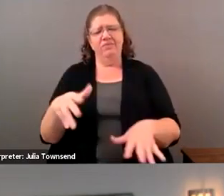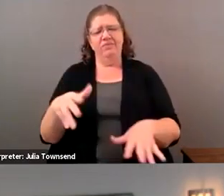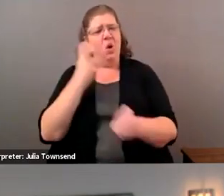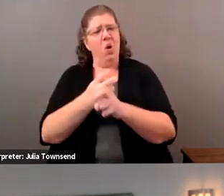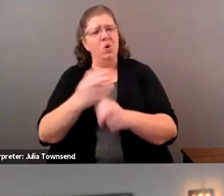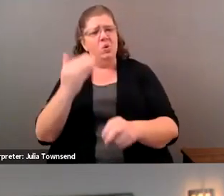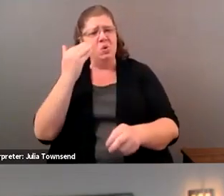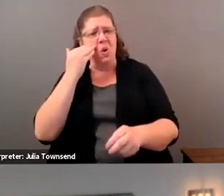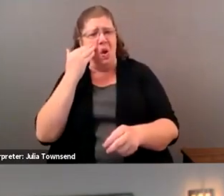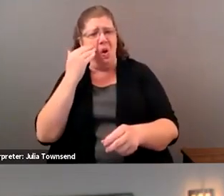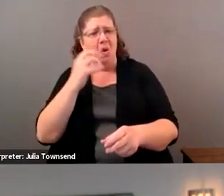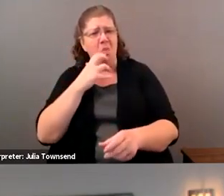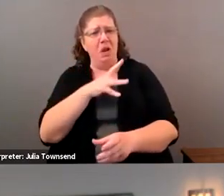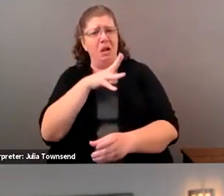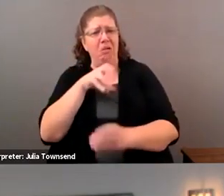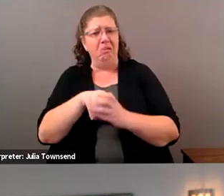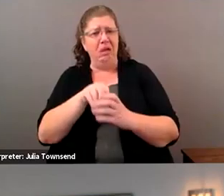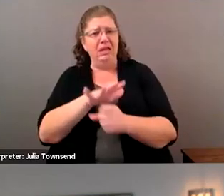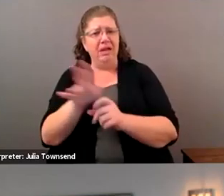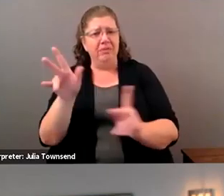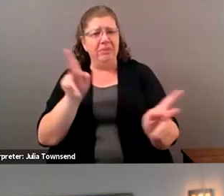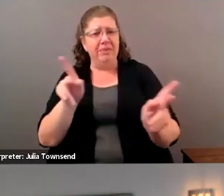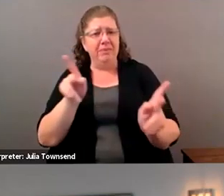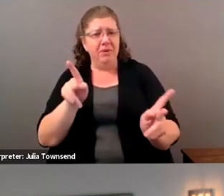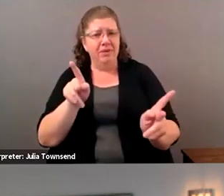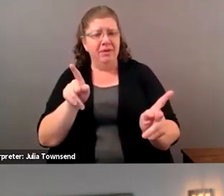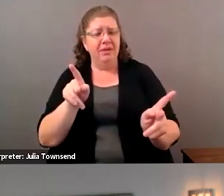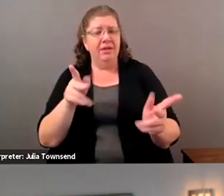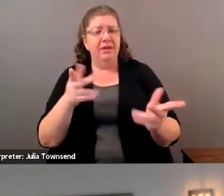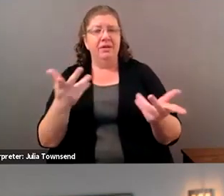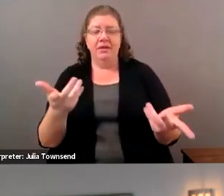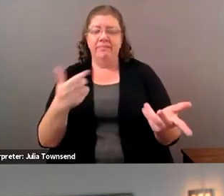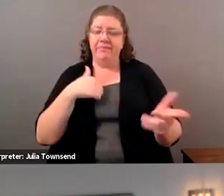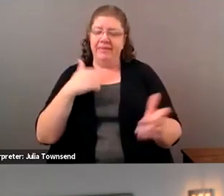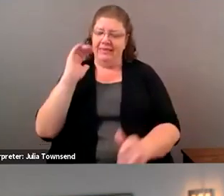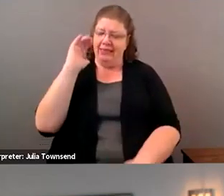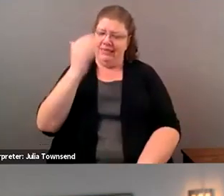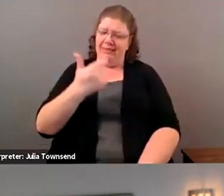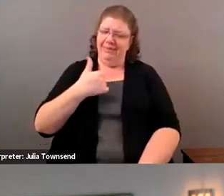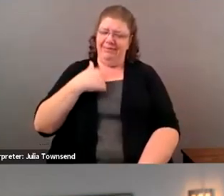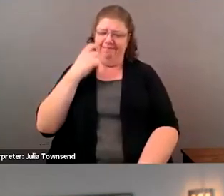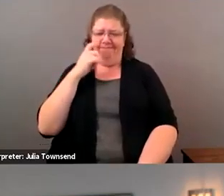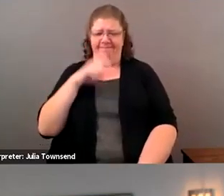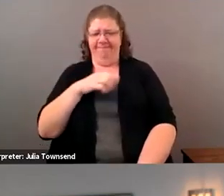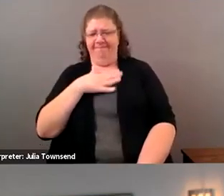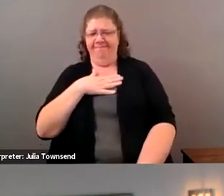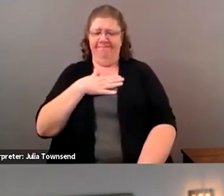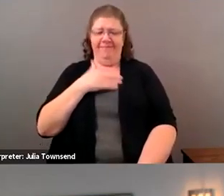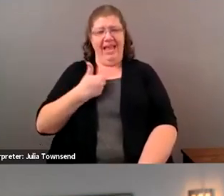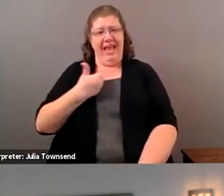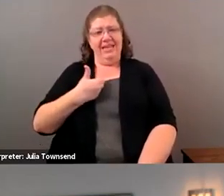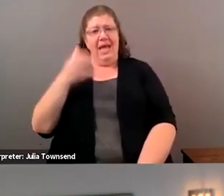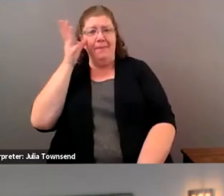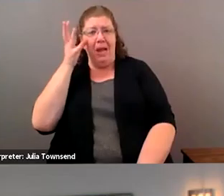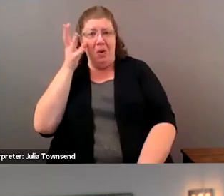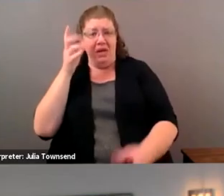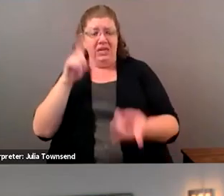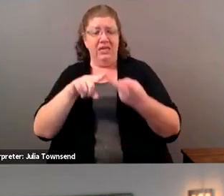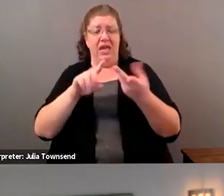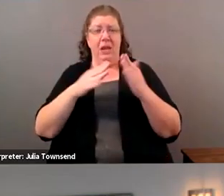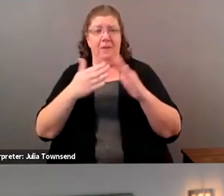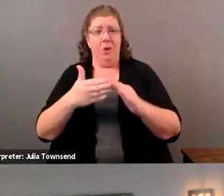saber es esta no es fácil sobre si está cubriendo suficientes personas y yo supongo como madre y como miembro de la